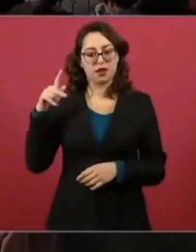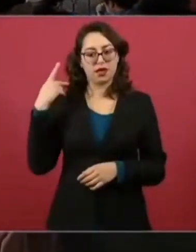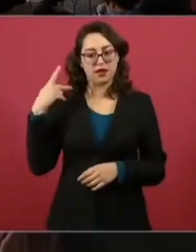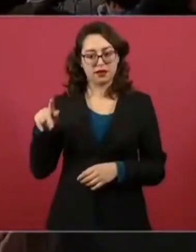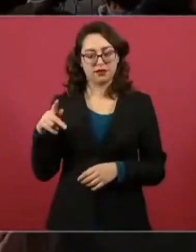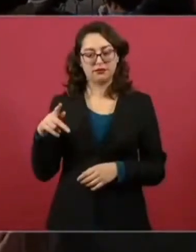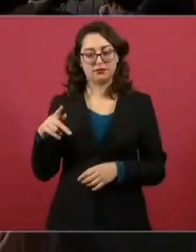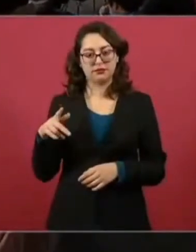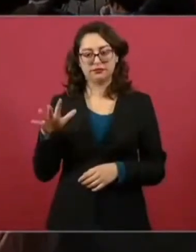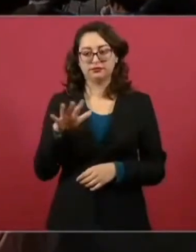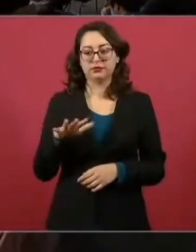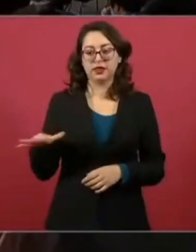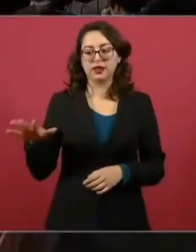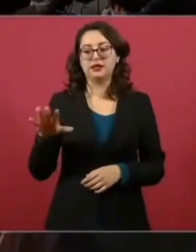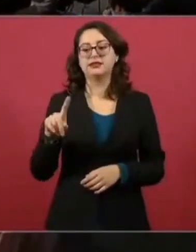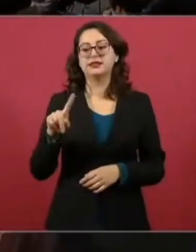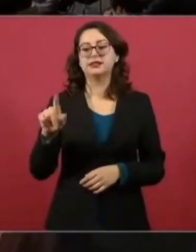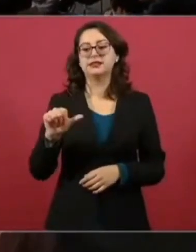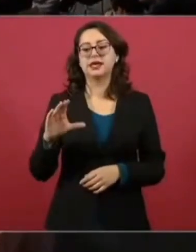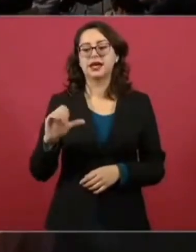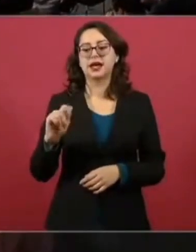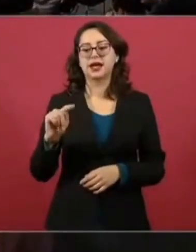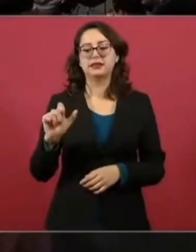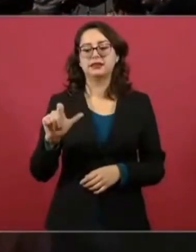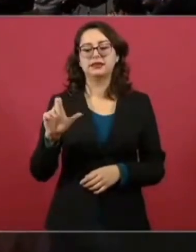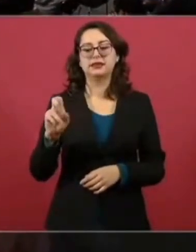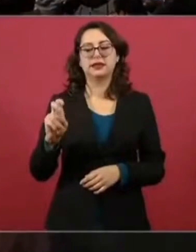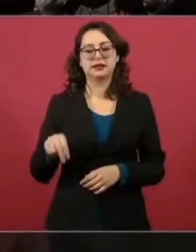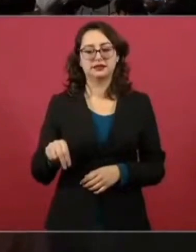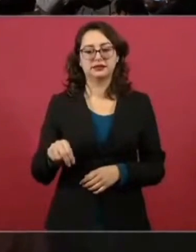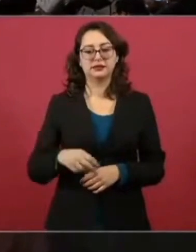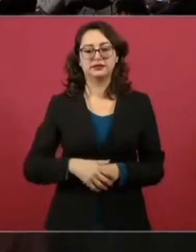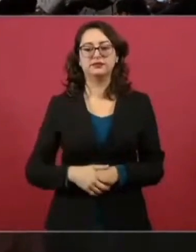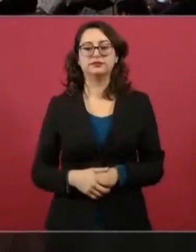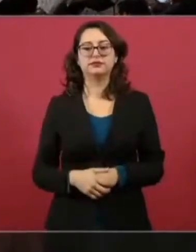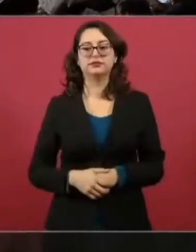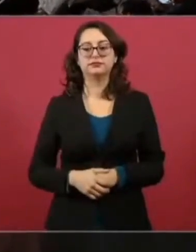de Zacatlán, Puebla.